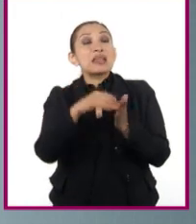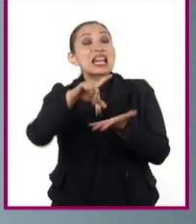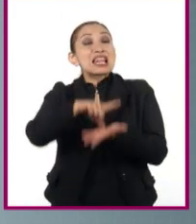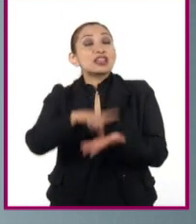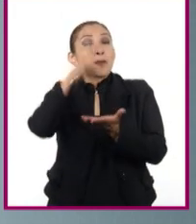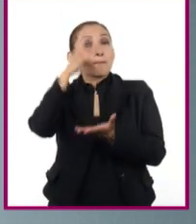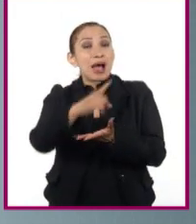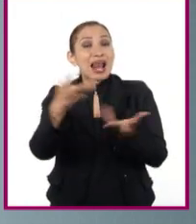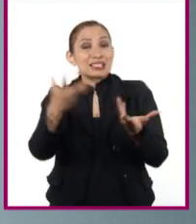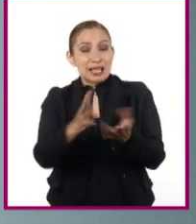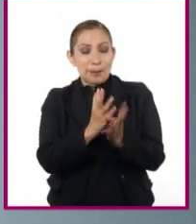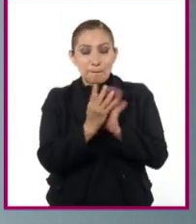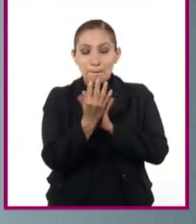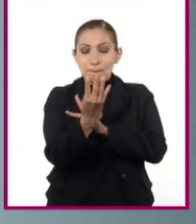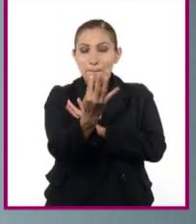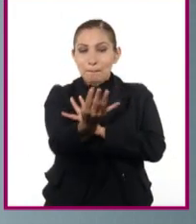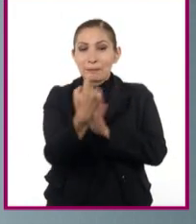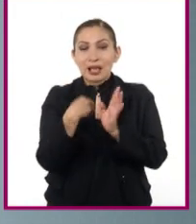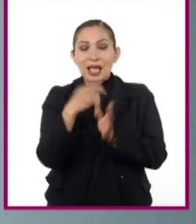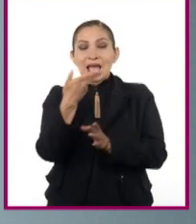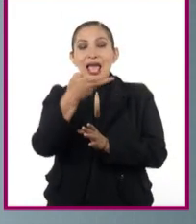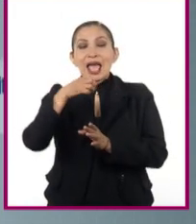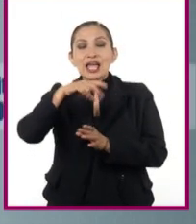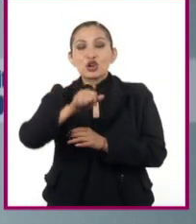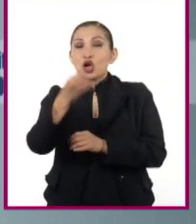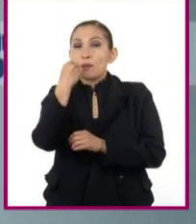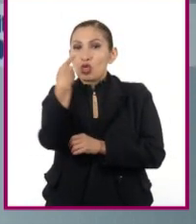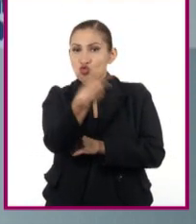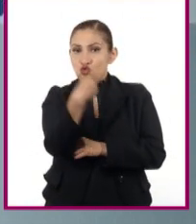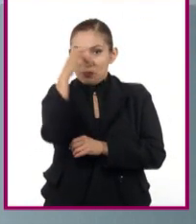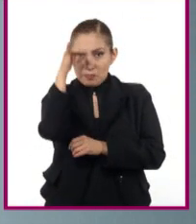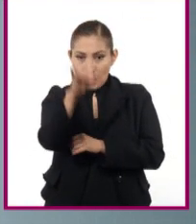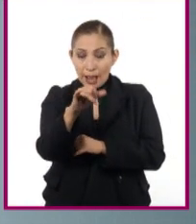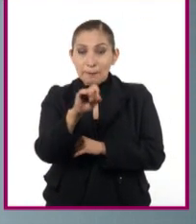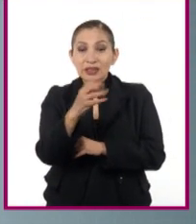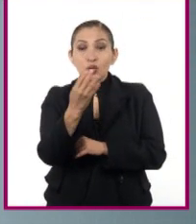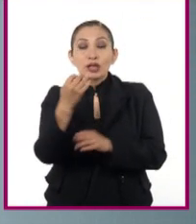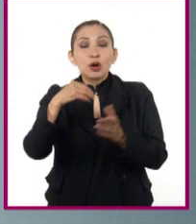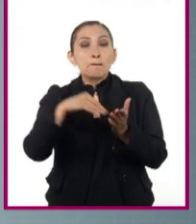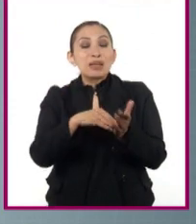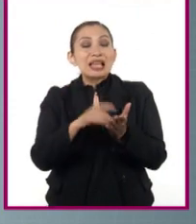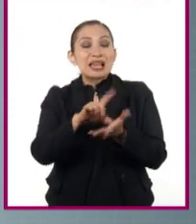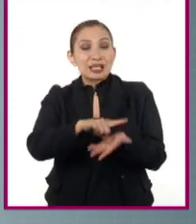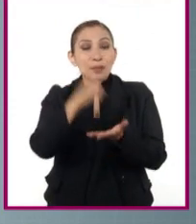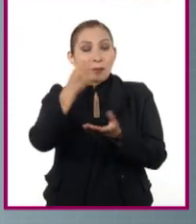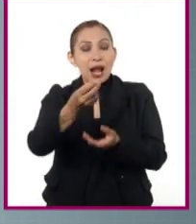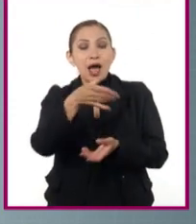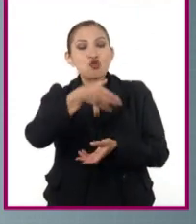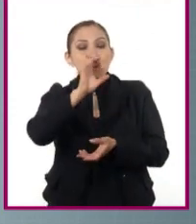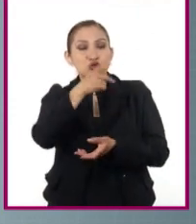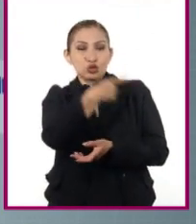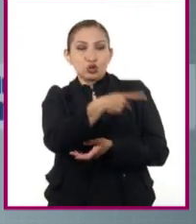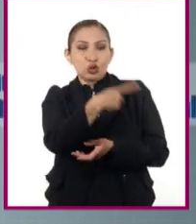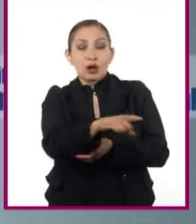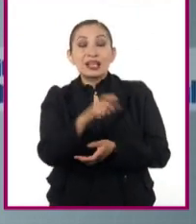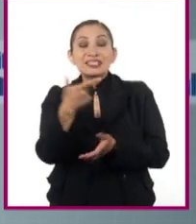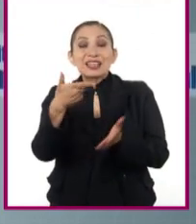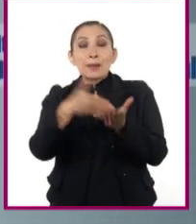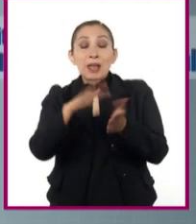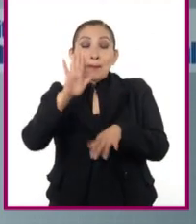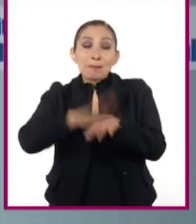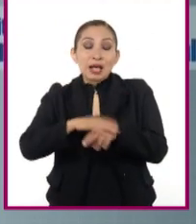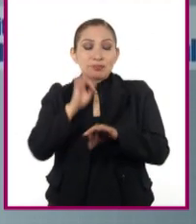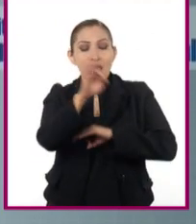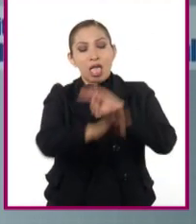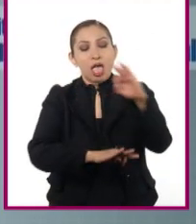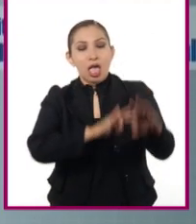2.969.000 litros para producir pastura, heno y demás alimento, 24.000 litros más para darle de beber y 7.000 extra